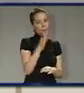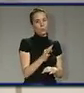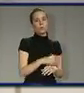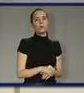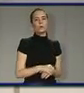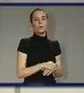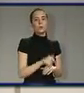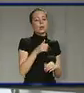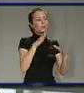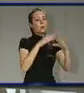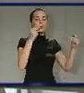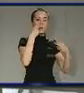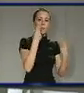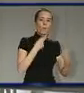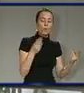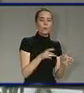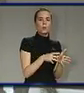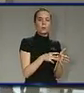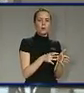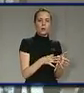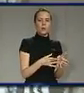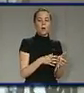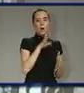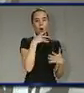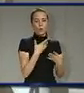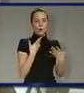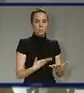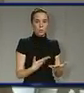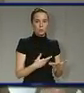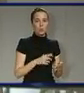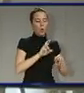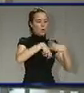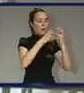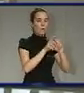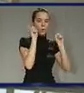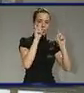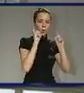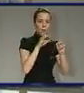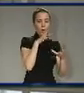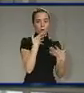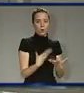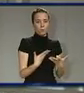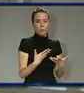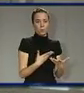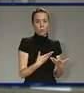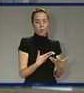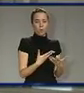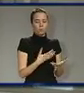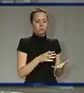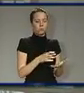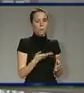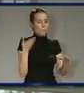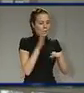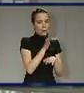universidad pública de calidad. Yo creo que en estos momentos y con las reformas educativas... ...que tenemos un poco pendientes... ...pues estamos un poco